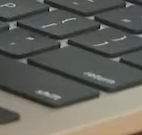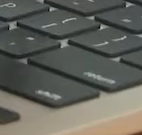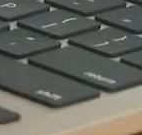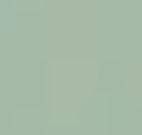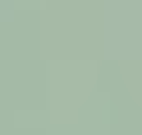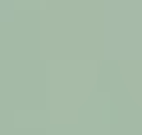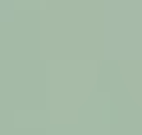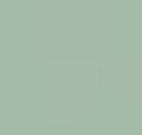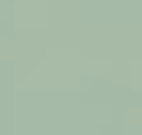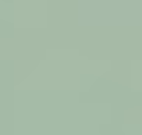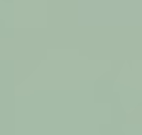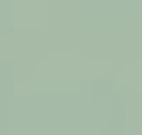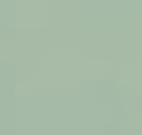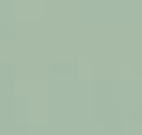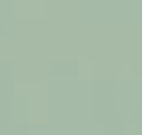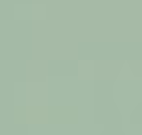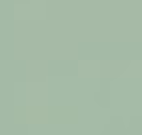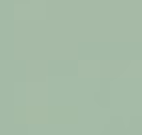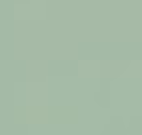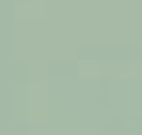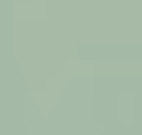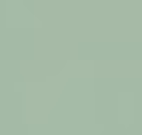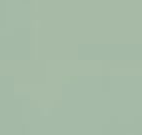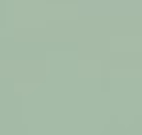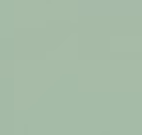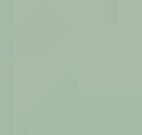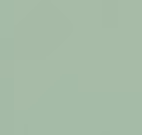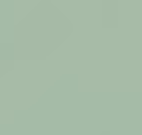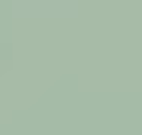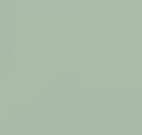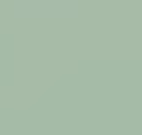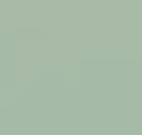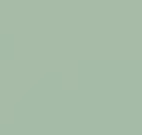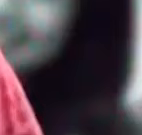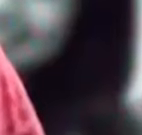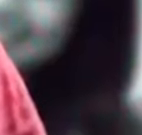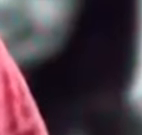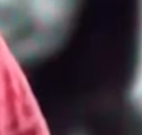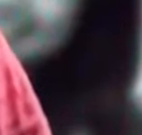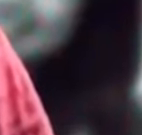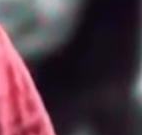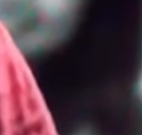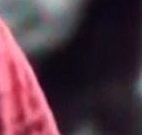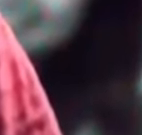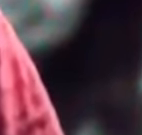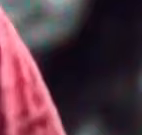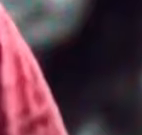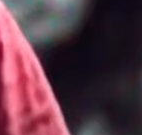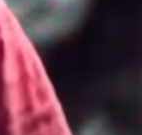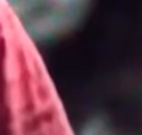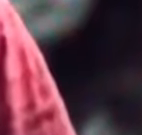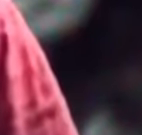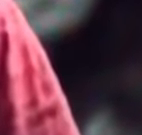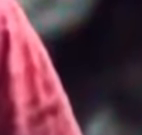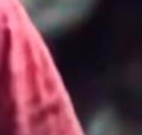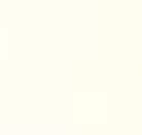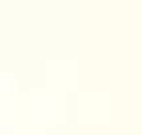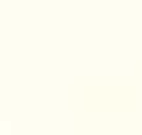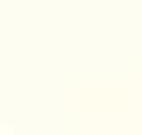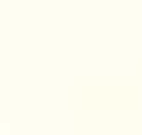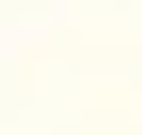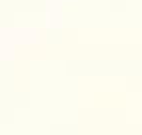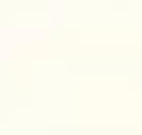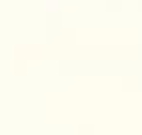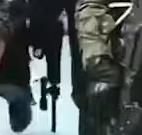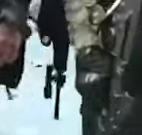quedó expuesta por la Fiscalía como presunta amante del narcotraficante Leandro Norero, enemigo del ahora fugitivo José